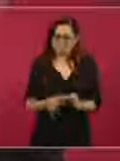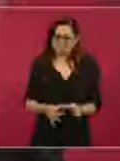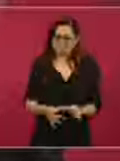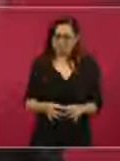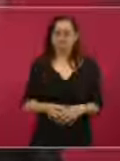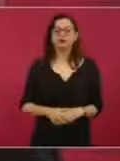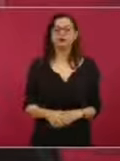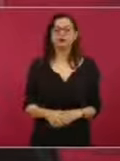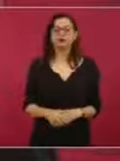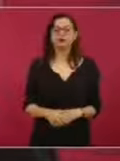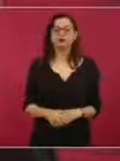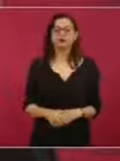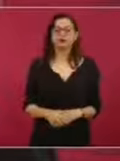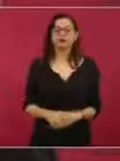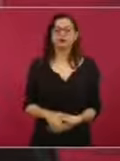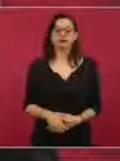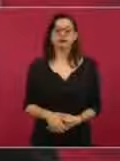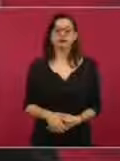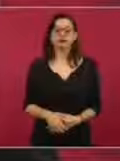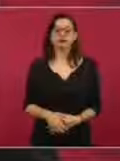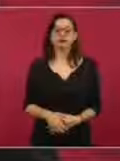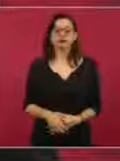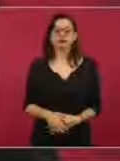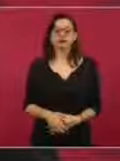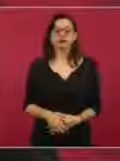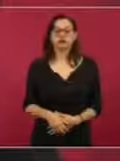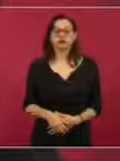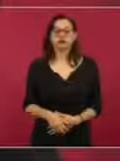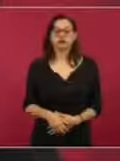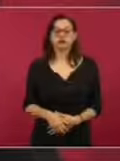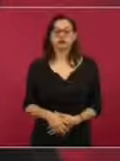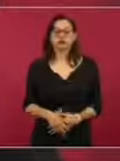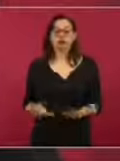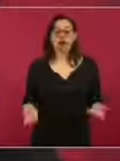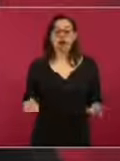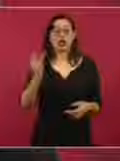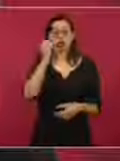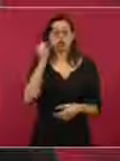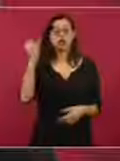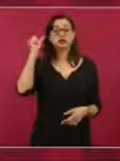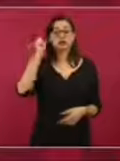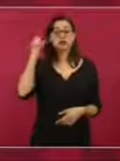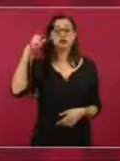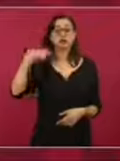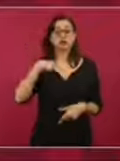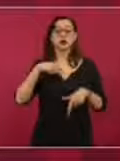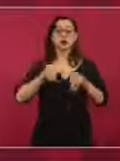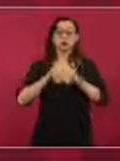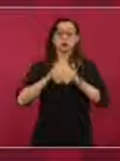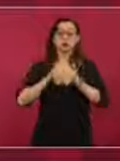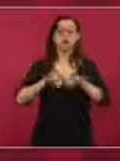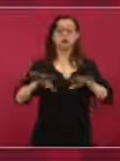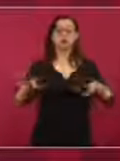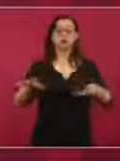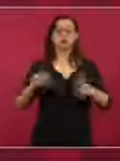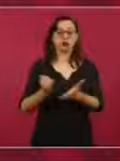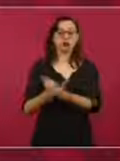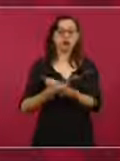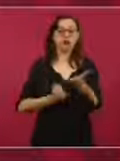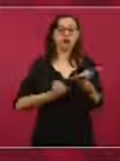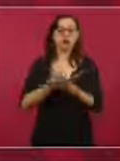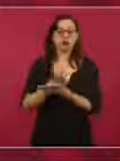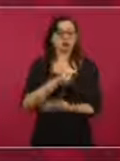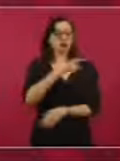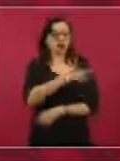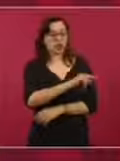Ayer publiqué esta resolución, me refería a